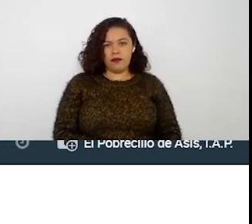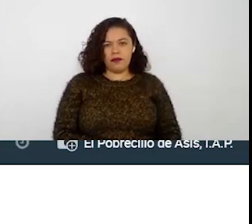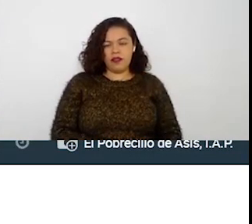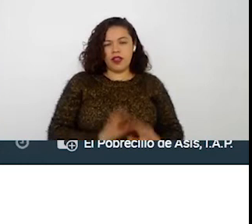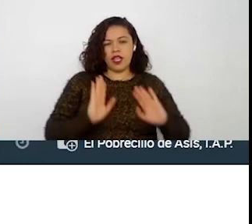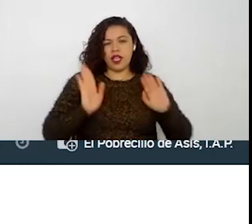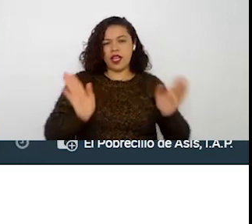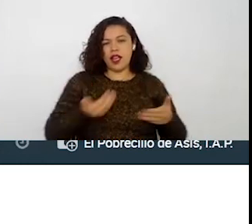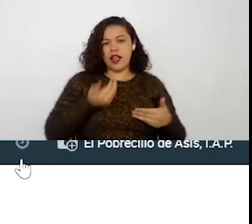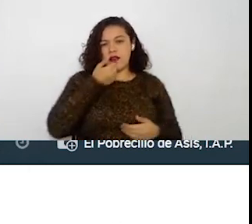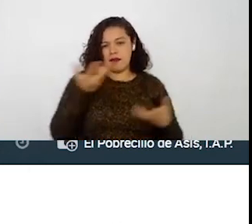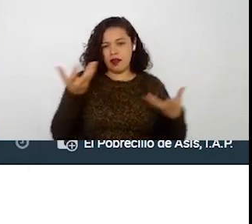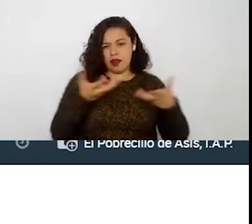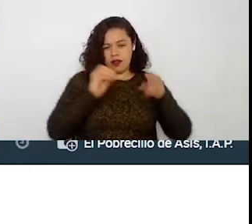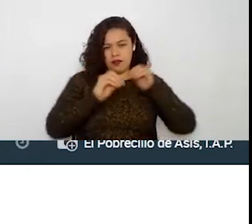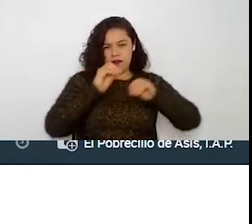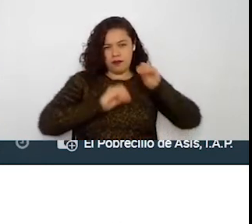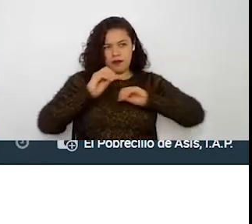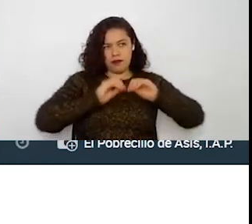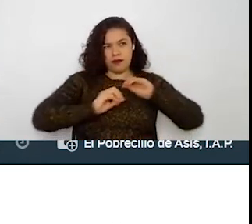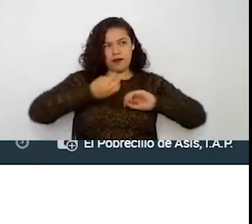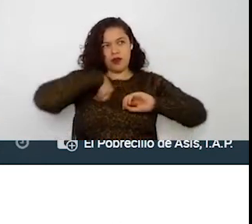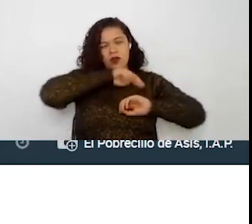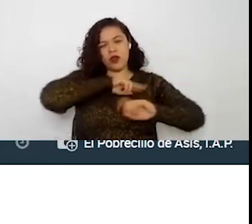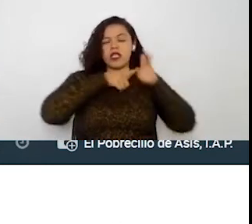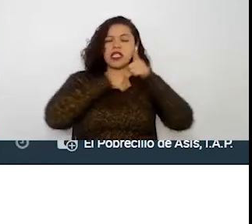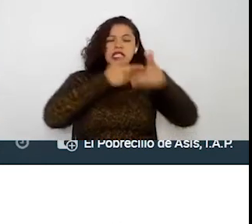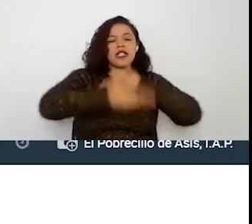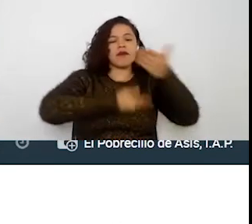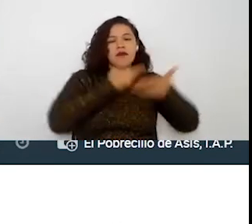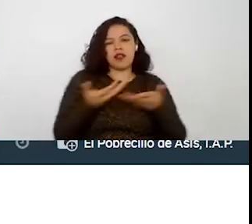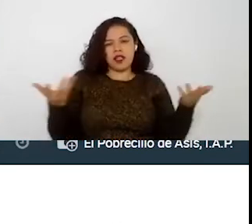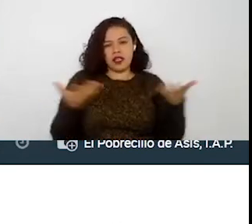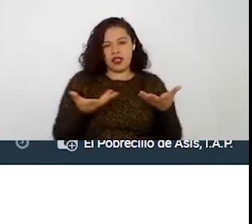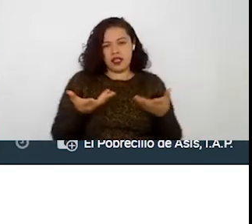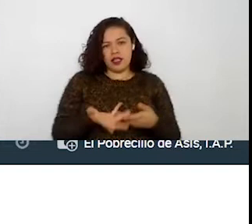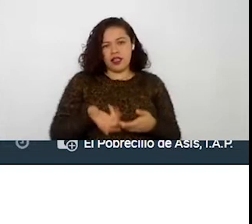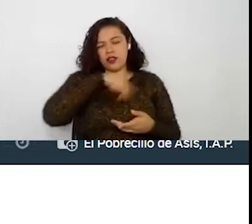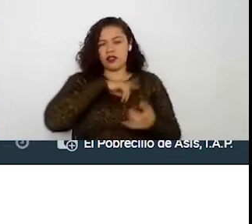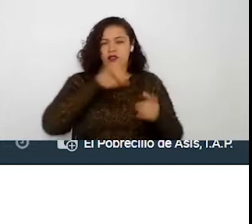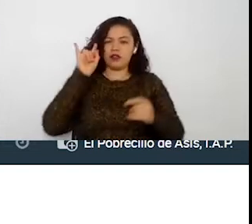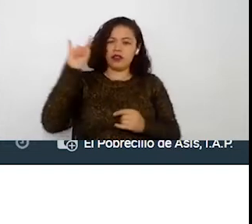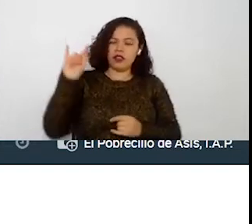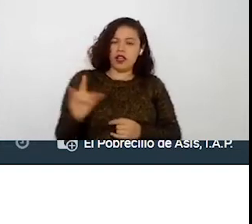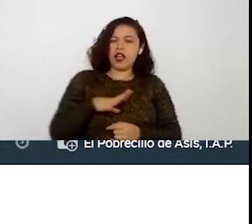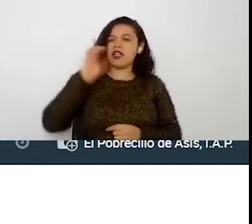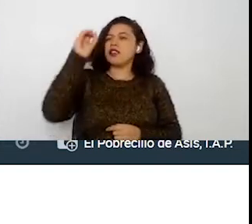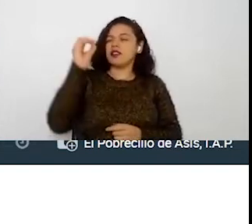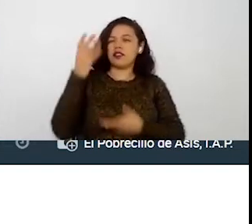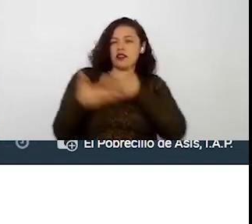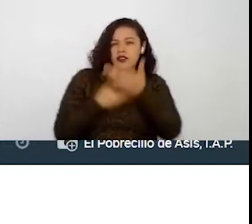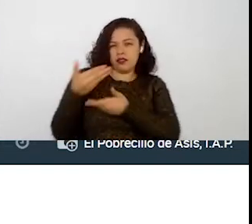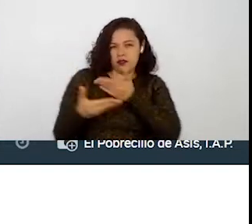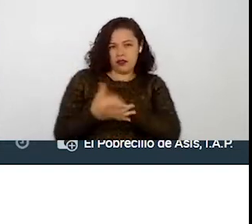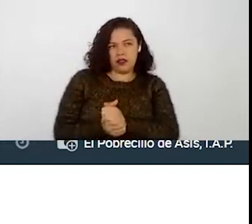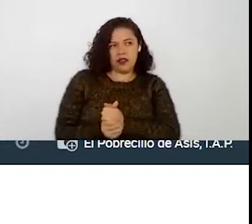parte vamos a seguir con los servicios aquí tenemos un icono que dice cero servicios en